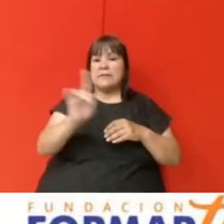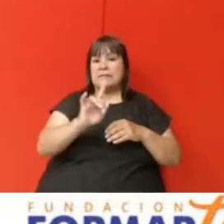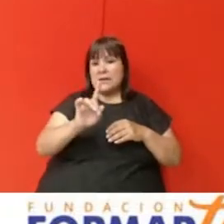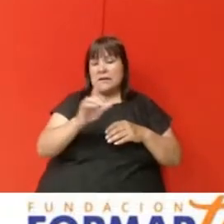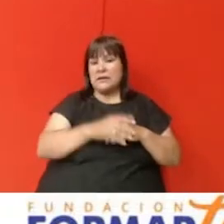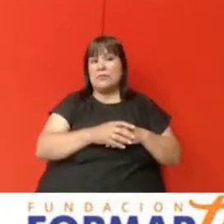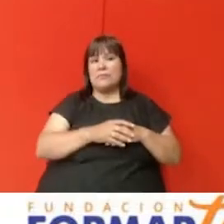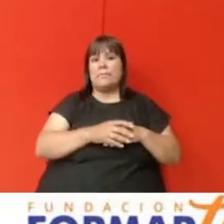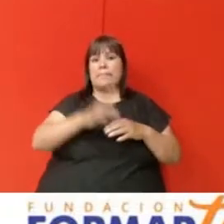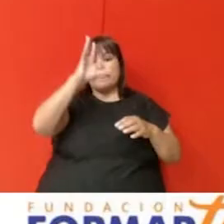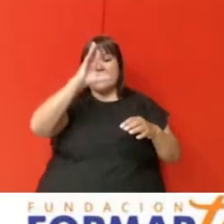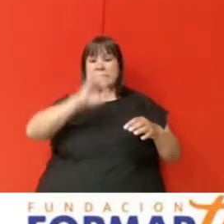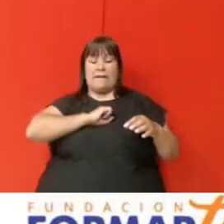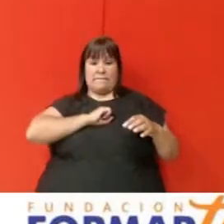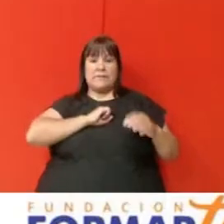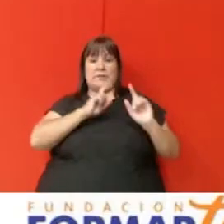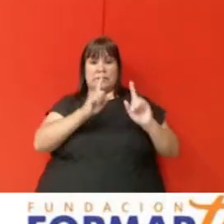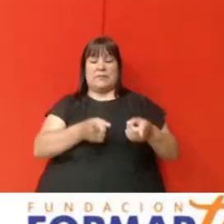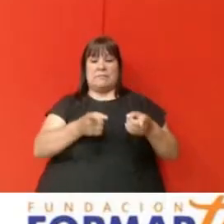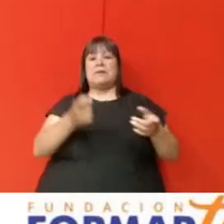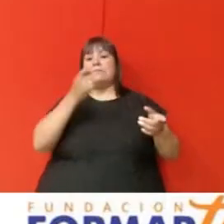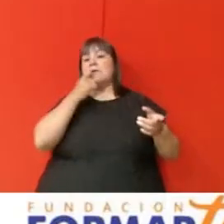Los desafíos a futuro de la internación domiciliaria son